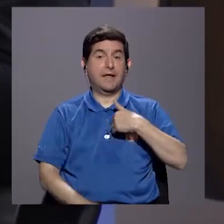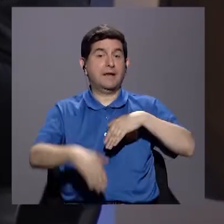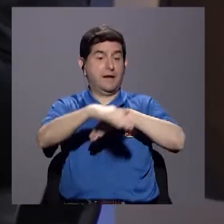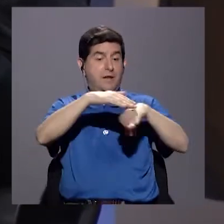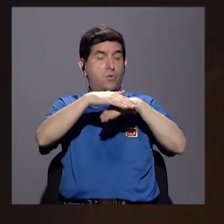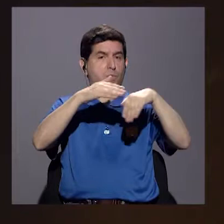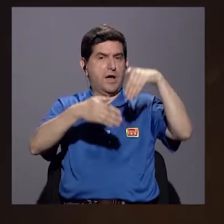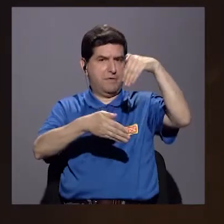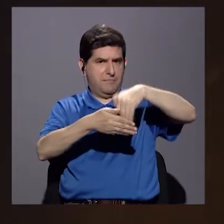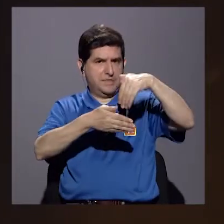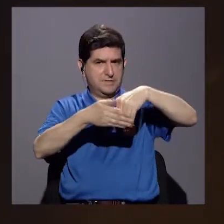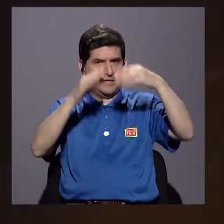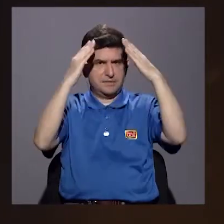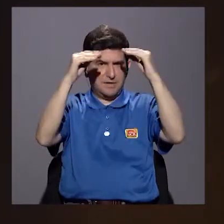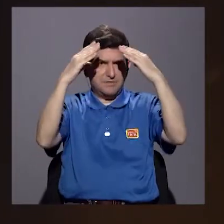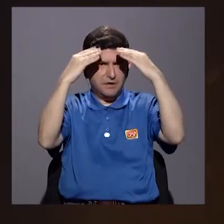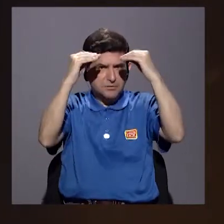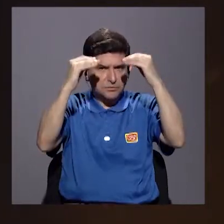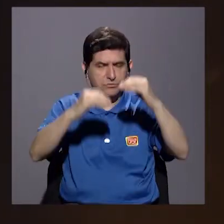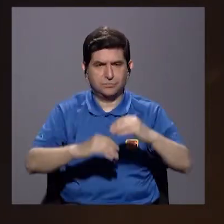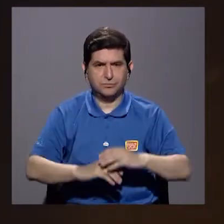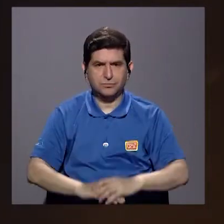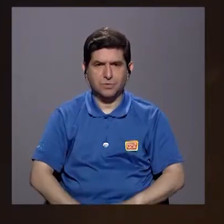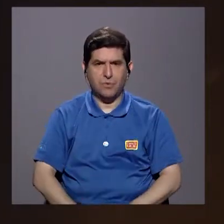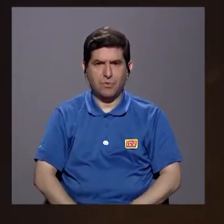decir, tenemos una base de datos que